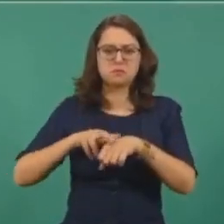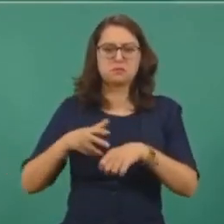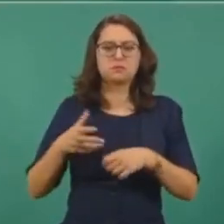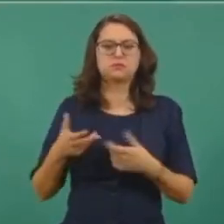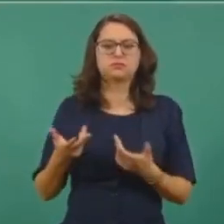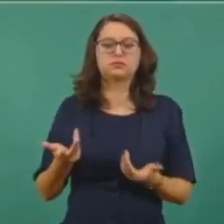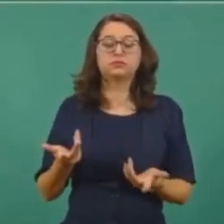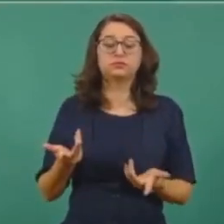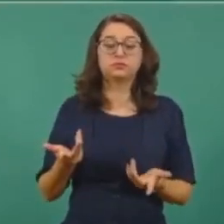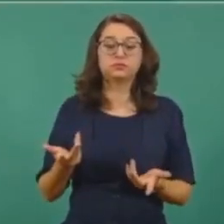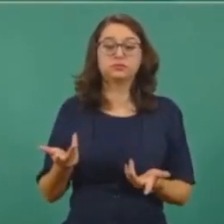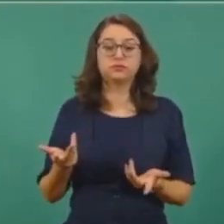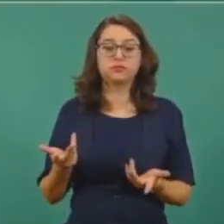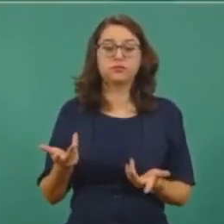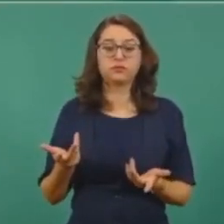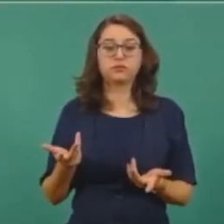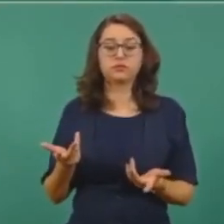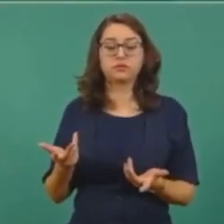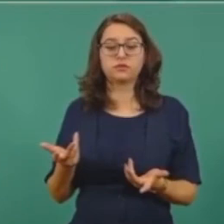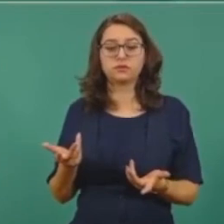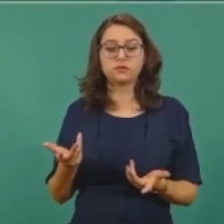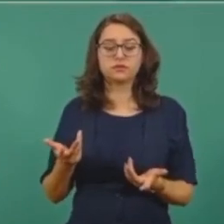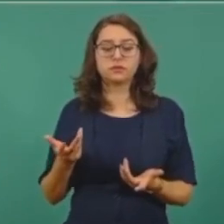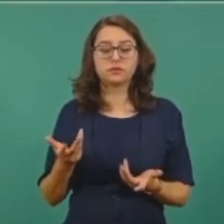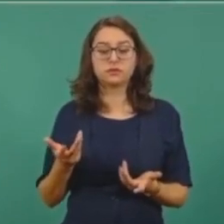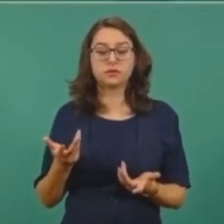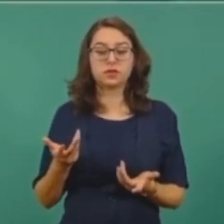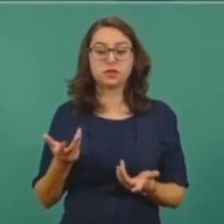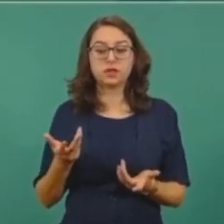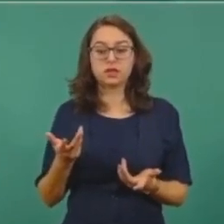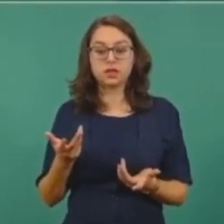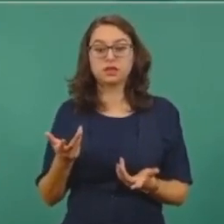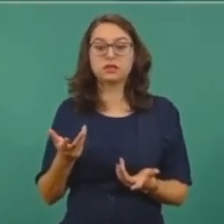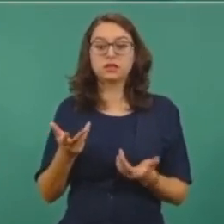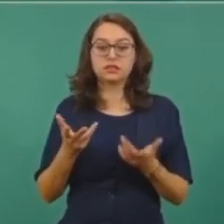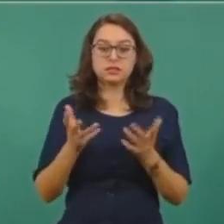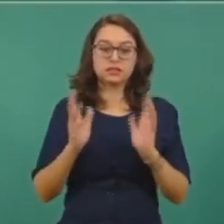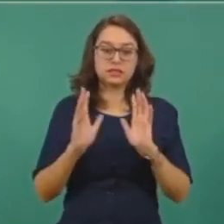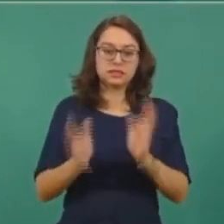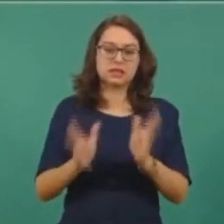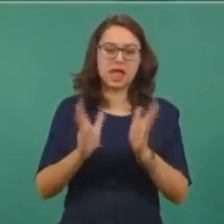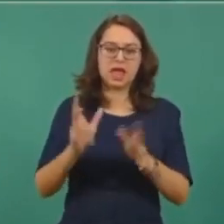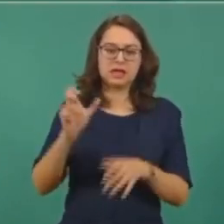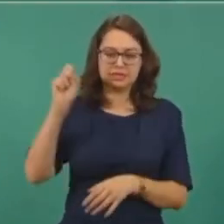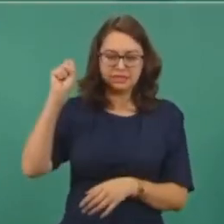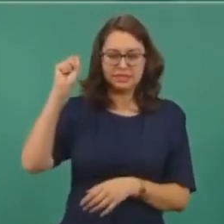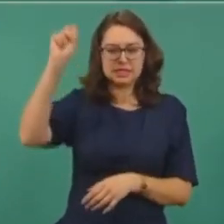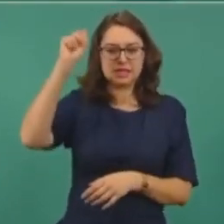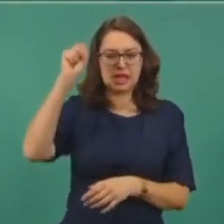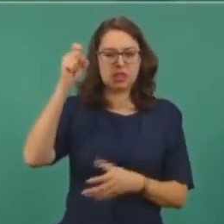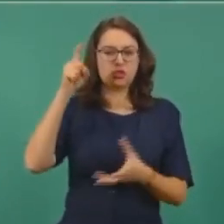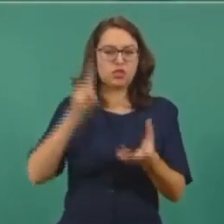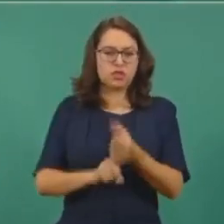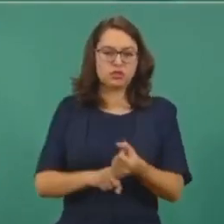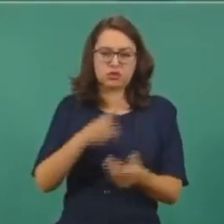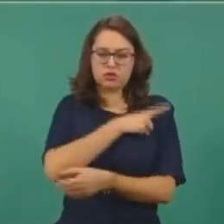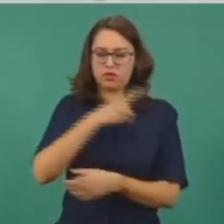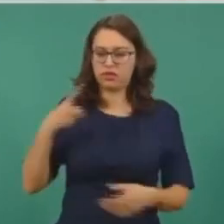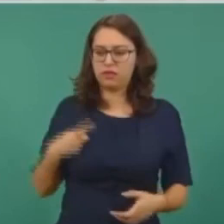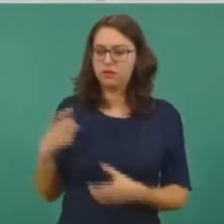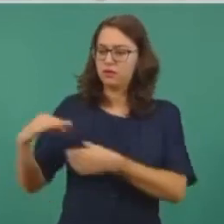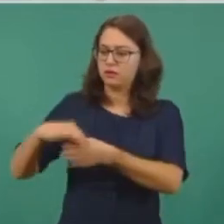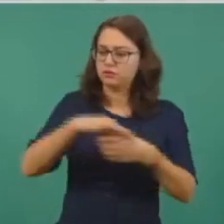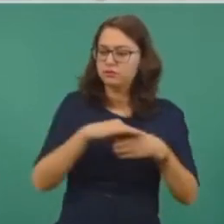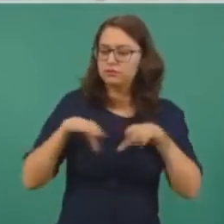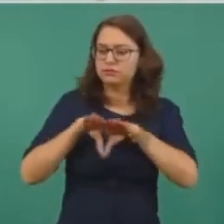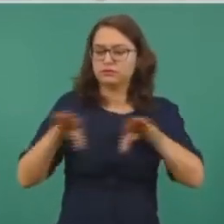también, así como ya los sindicatos deben democratizarse,